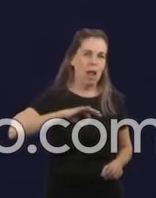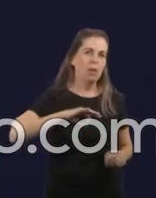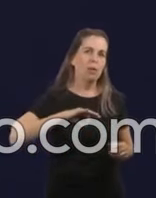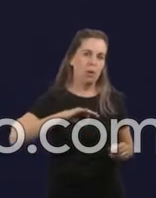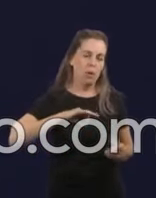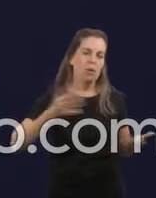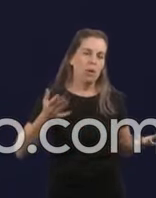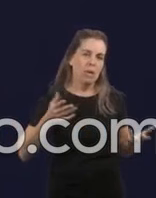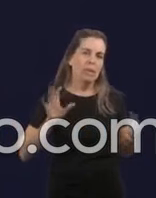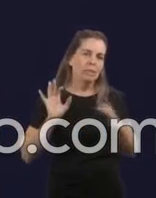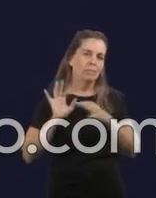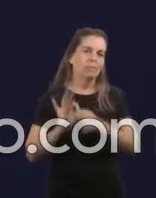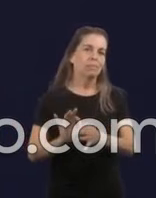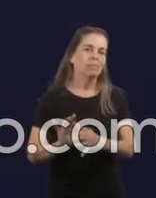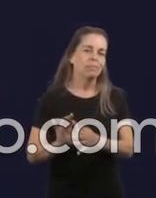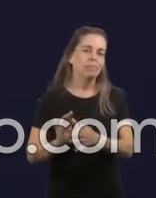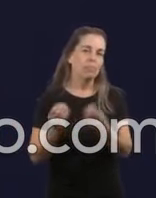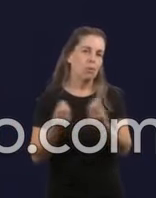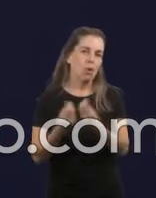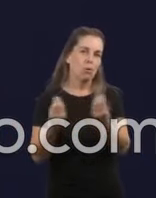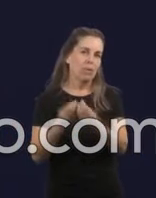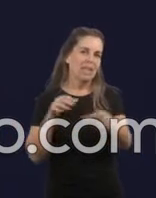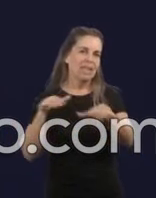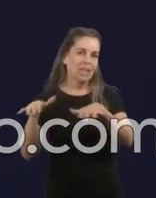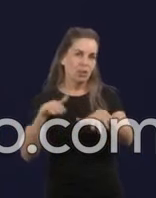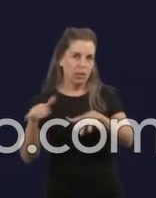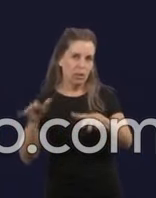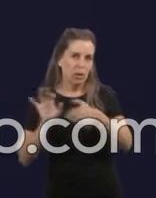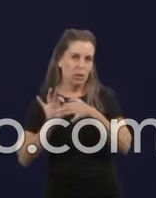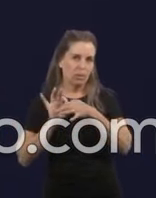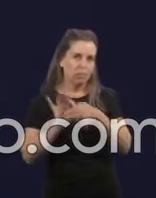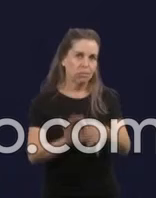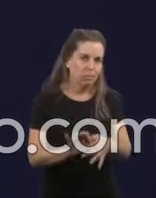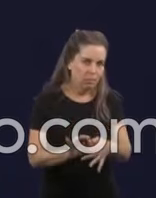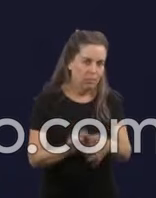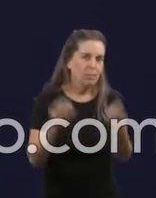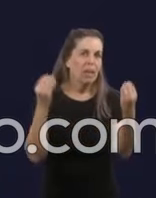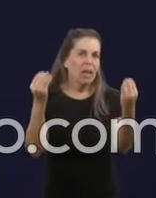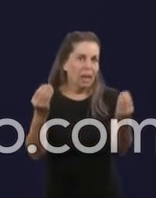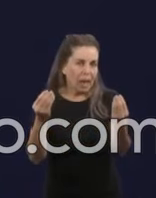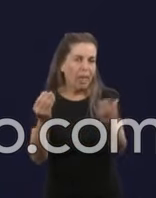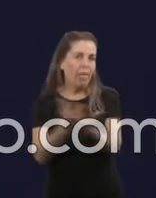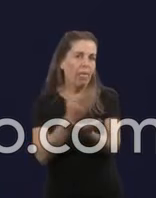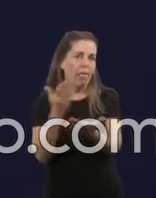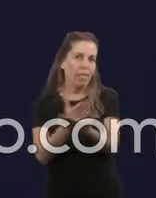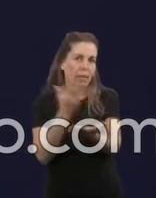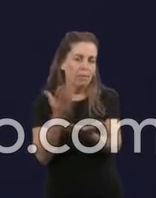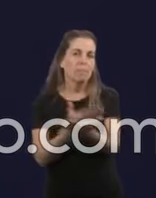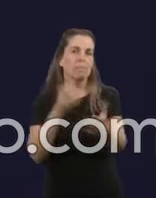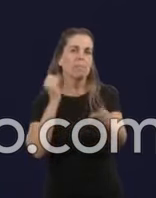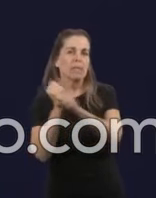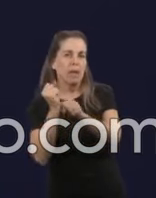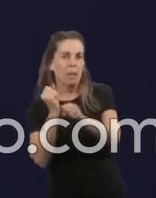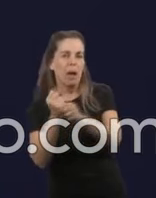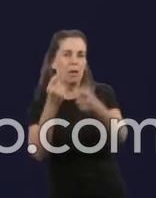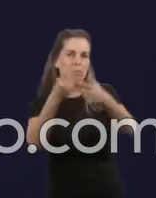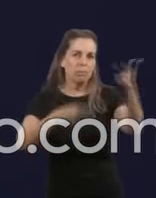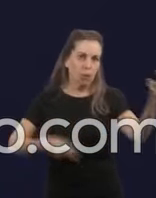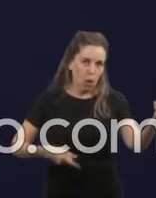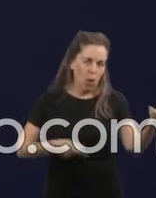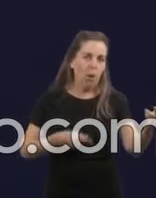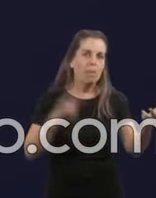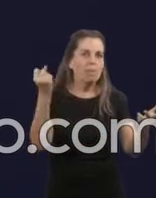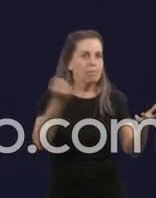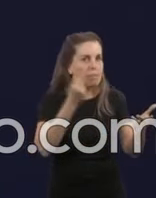a varias cuestiones que En definitiva todo se reduce a la productividad pero En definitiva dependes